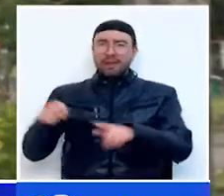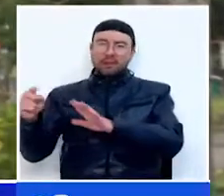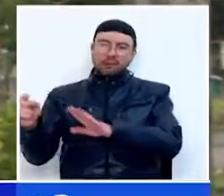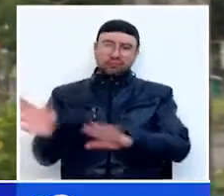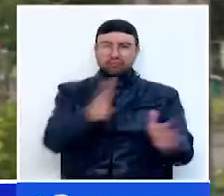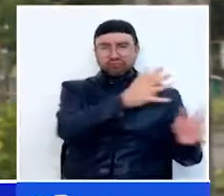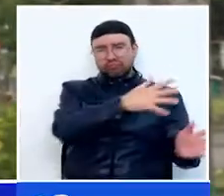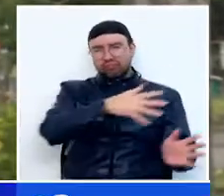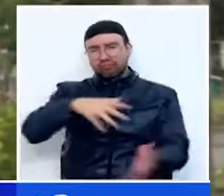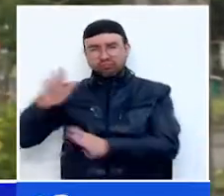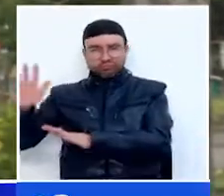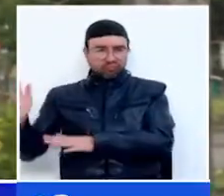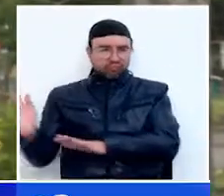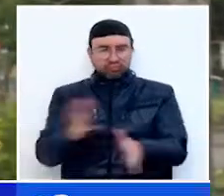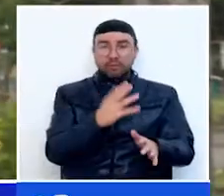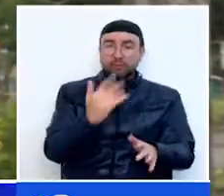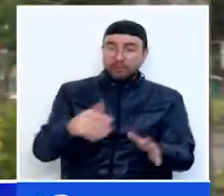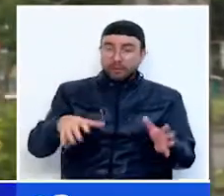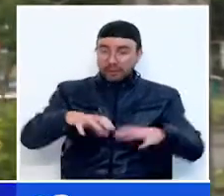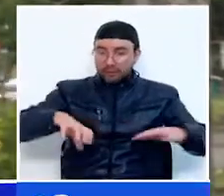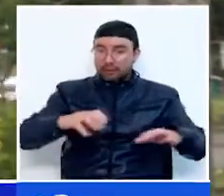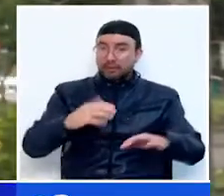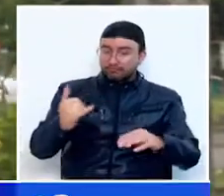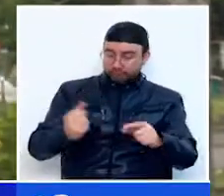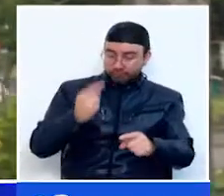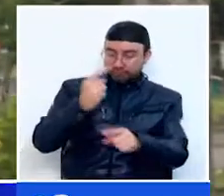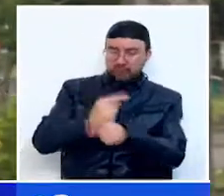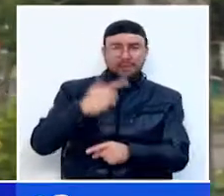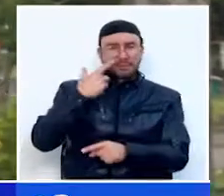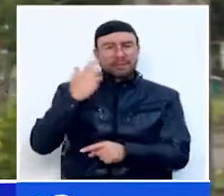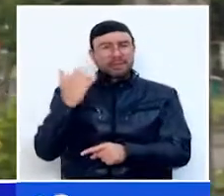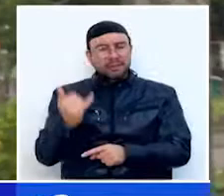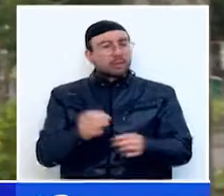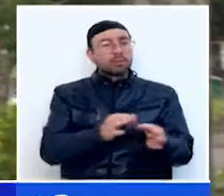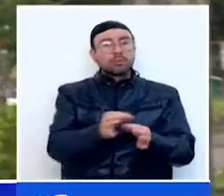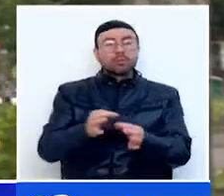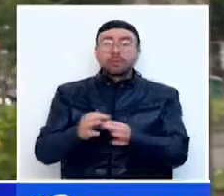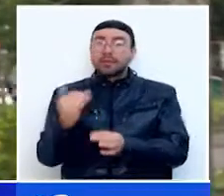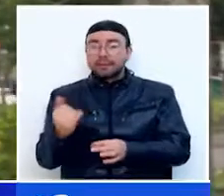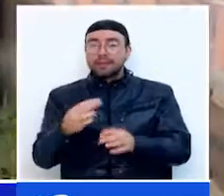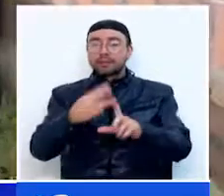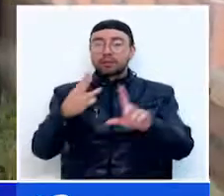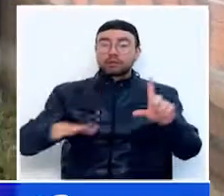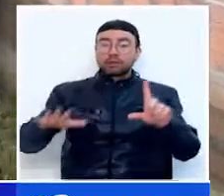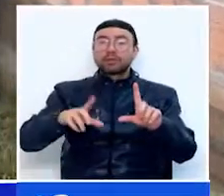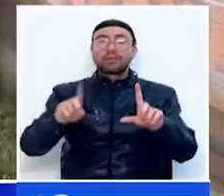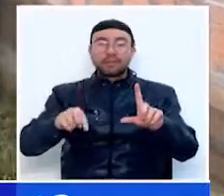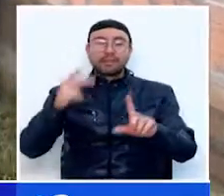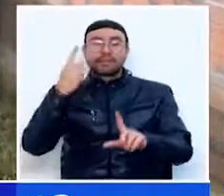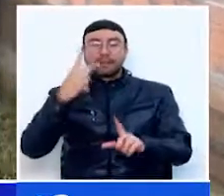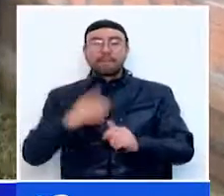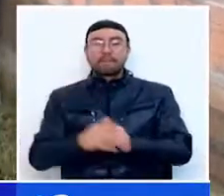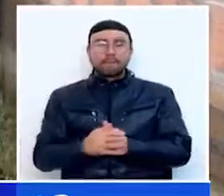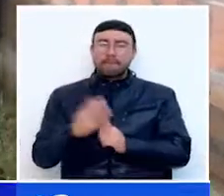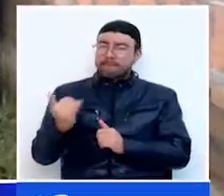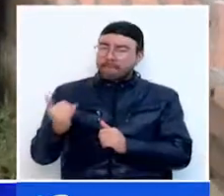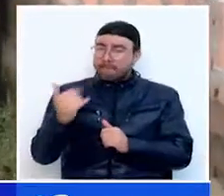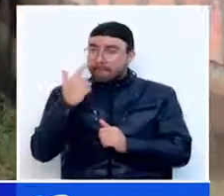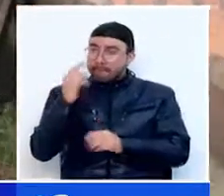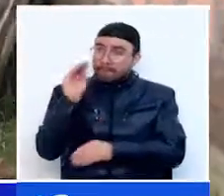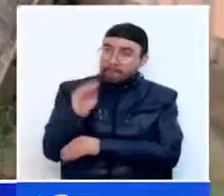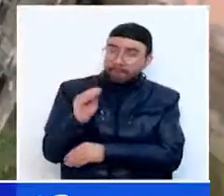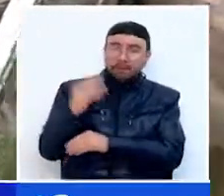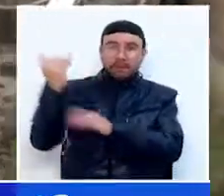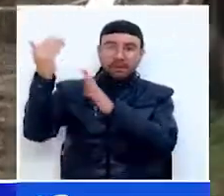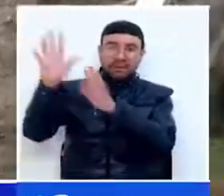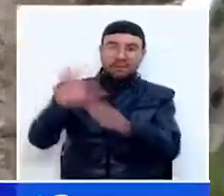vendavales son esos eventos que afectan mayormente los municipios de Dos Quebradas y Pereira. Aunque la alerta por deslizamientos es para